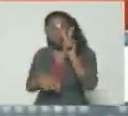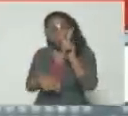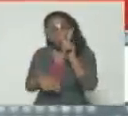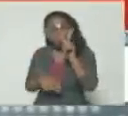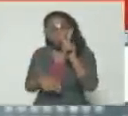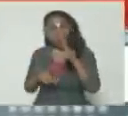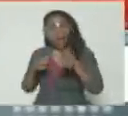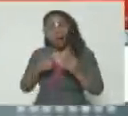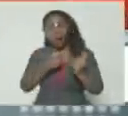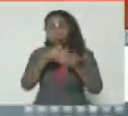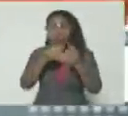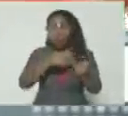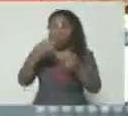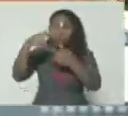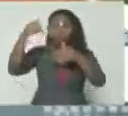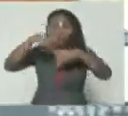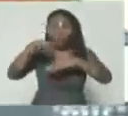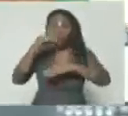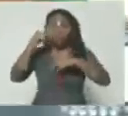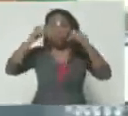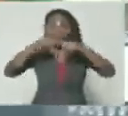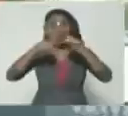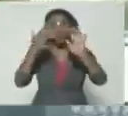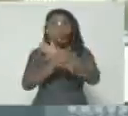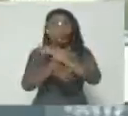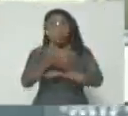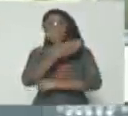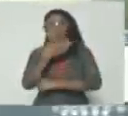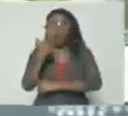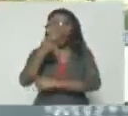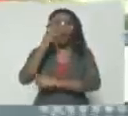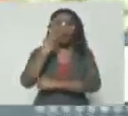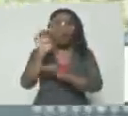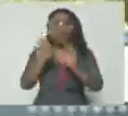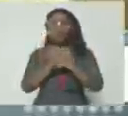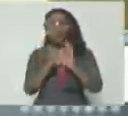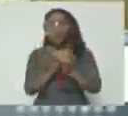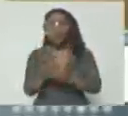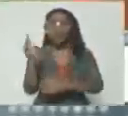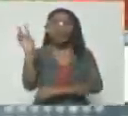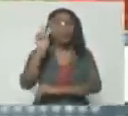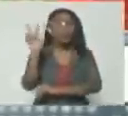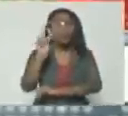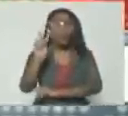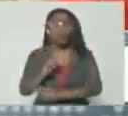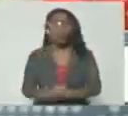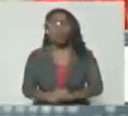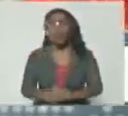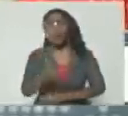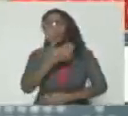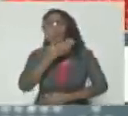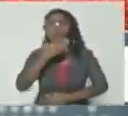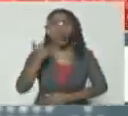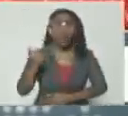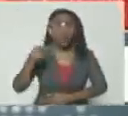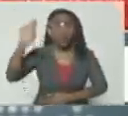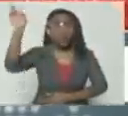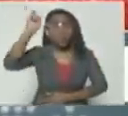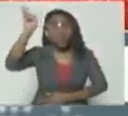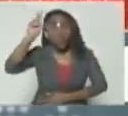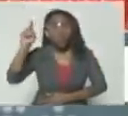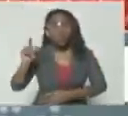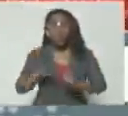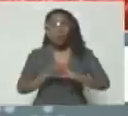Exportar. Hoy hemos hablado aquí del mejor café del mundo, el venezolano. Del mejor ron del mundo,